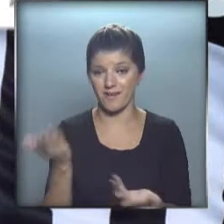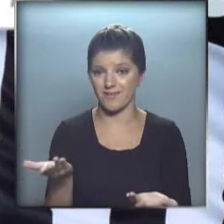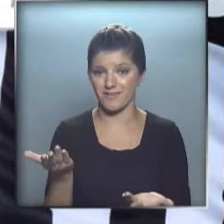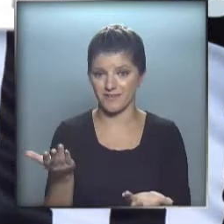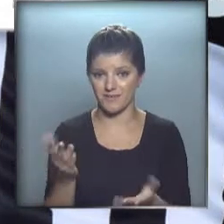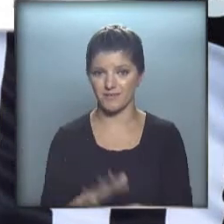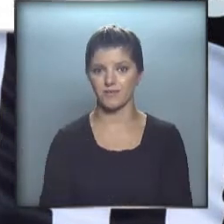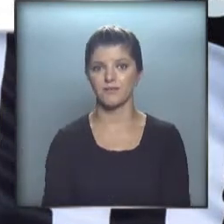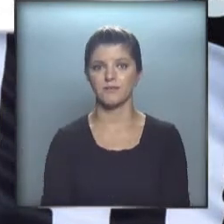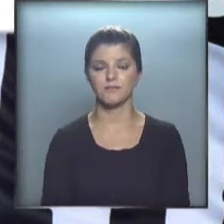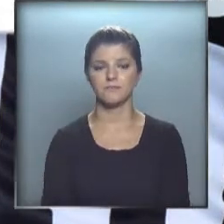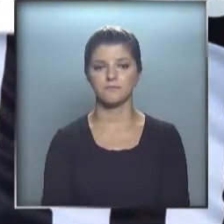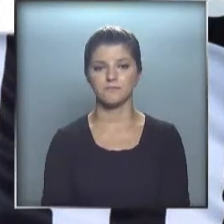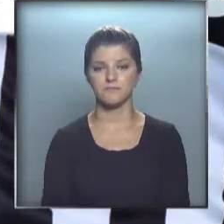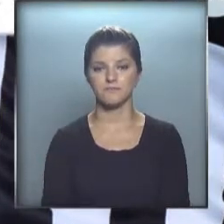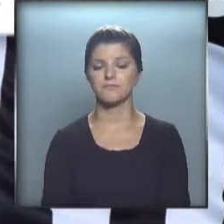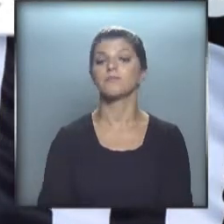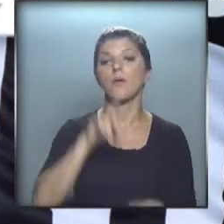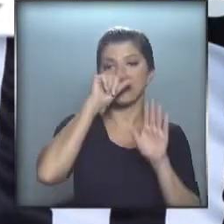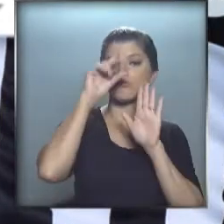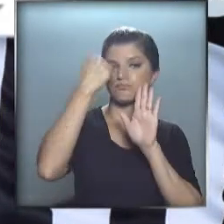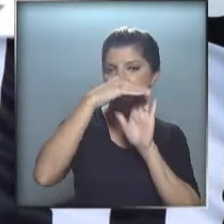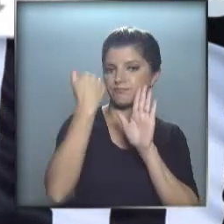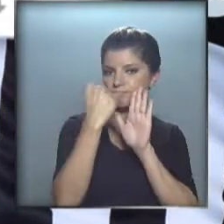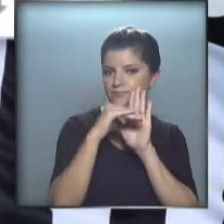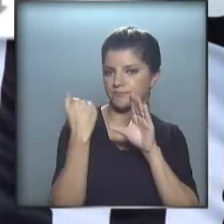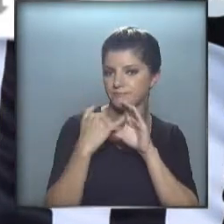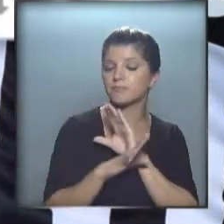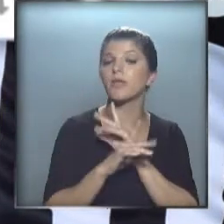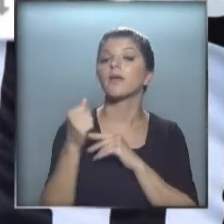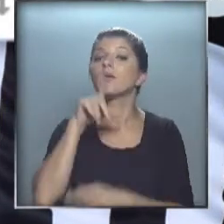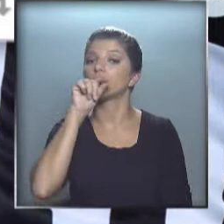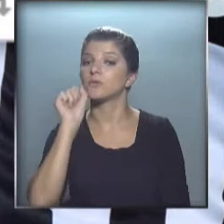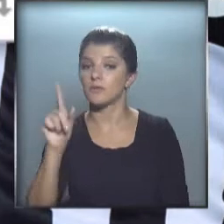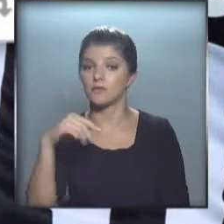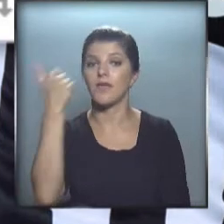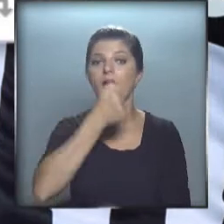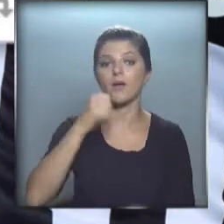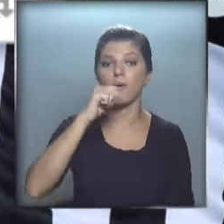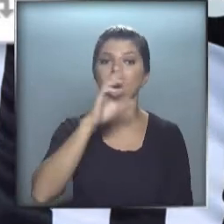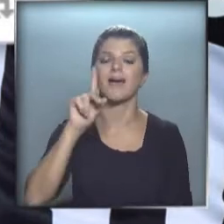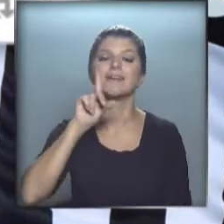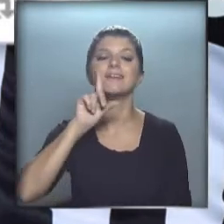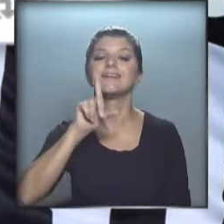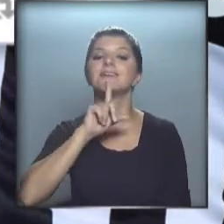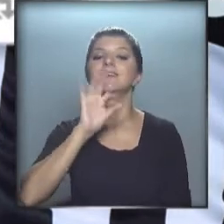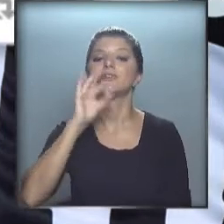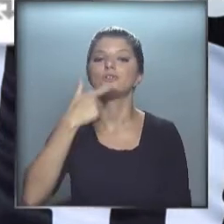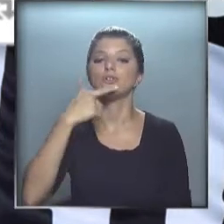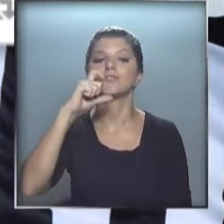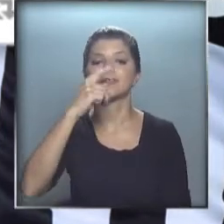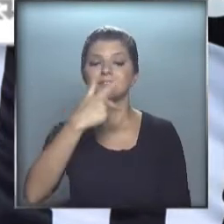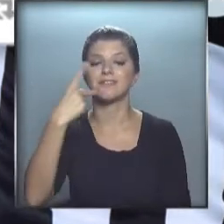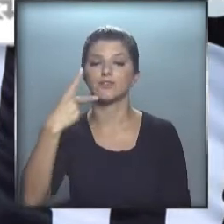delantero de la Juventus en una serie de mensajes, ¿no? Su cuenta de Twitter es @carlitos3210. Reclamó no